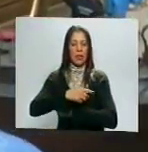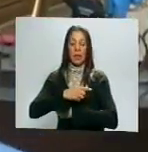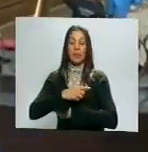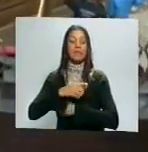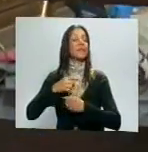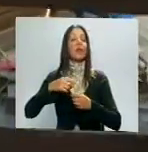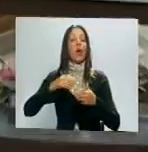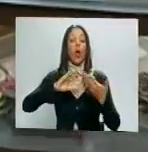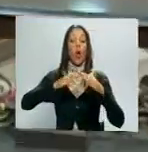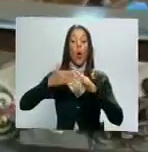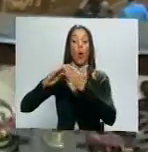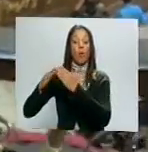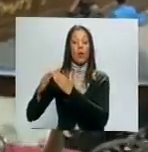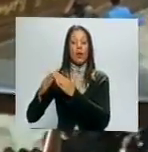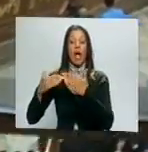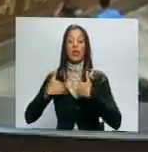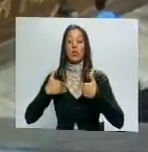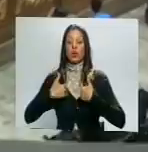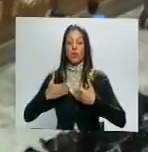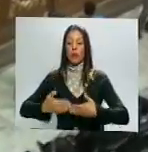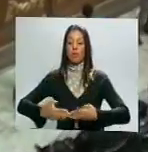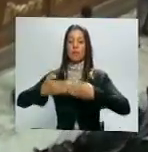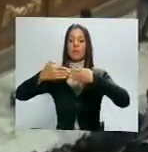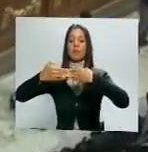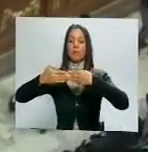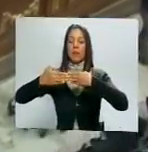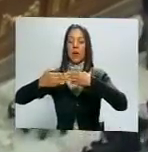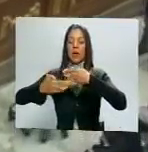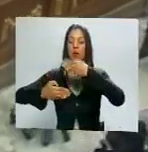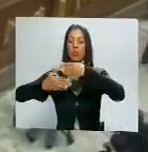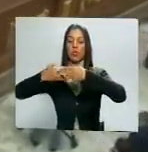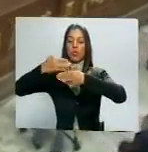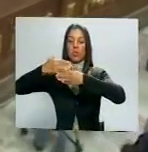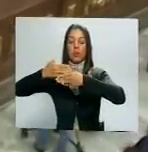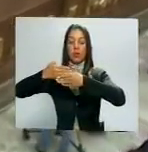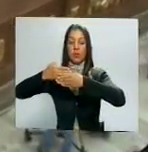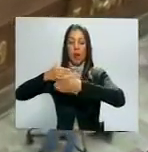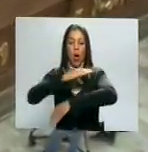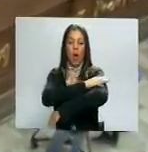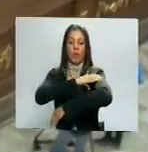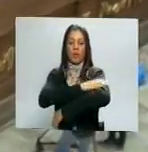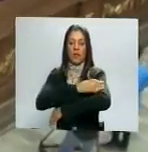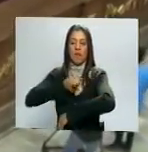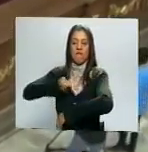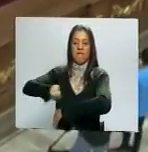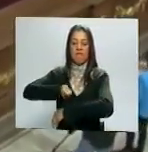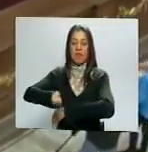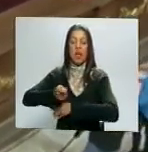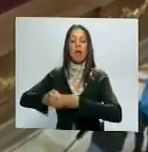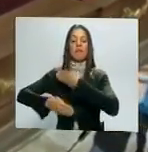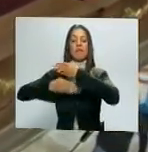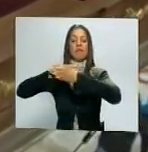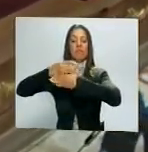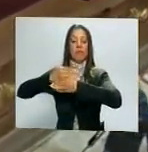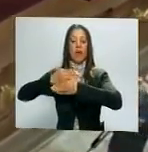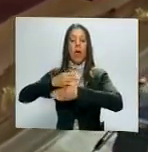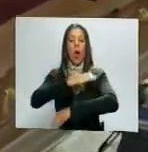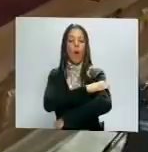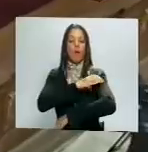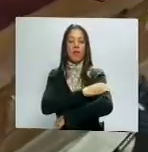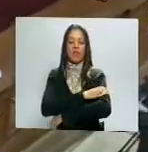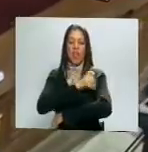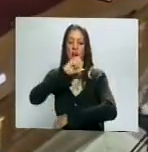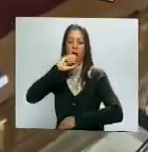Comunidades enteras sitiadas. Estado de sitio. Nos declararon estado de sitio. Y esta derecha